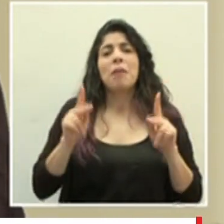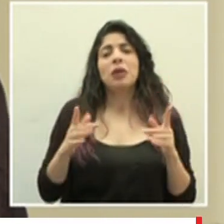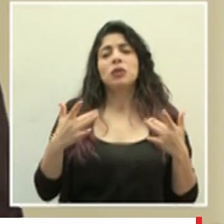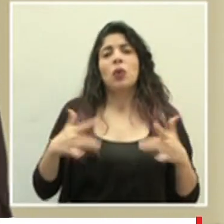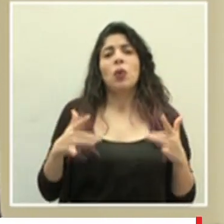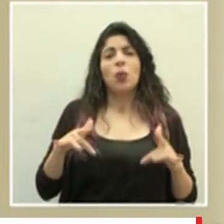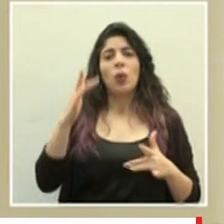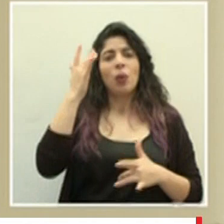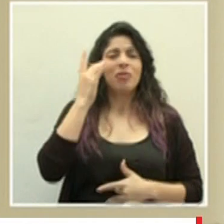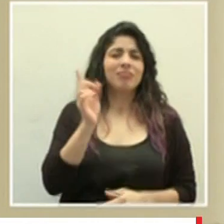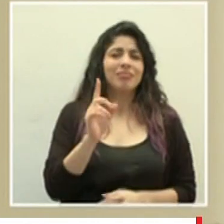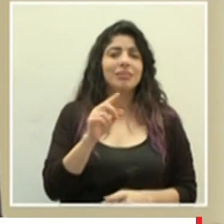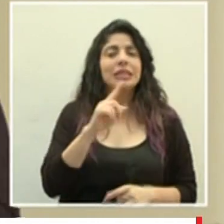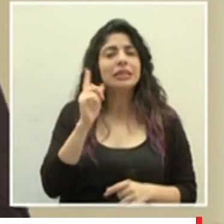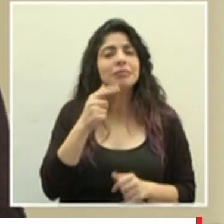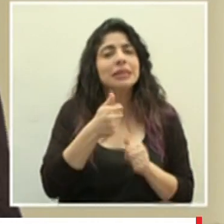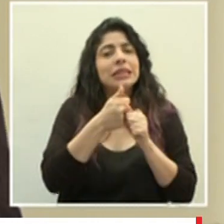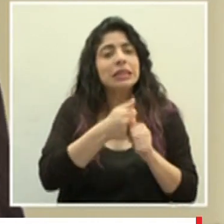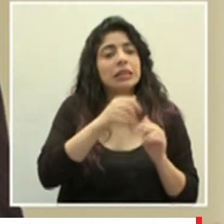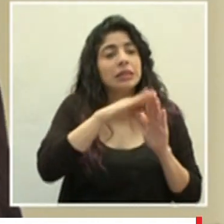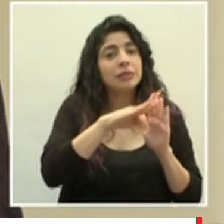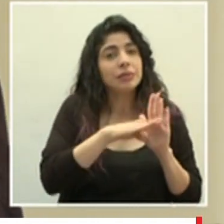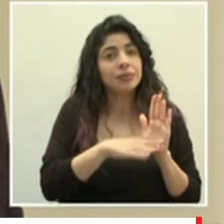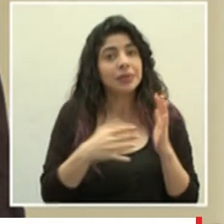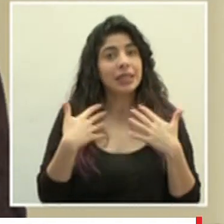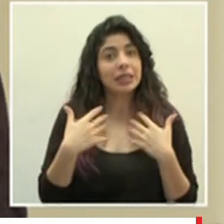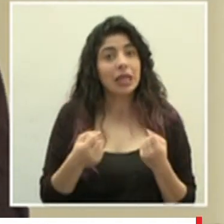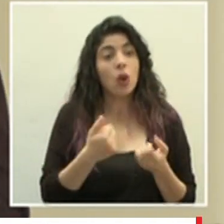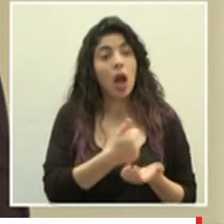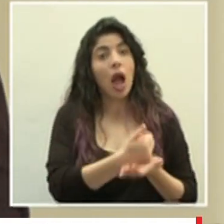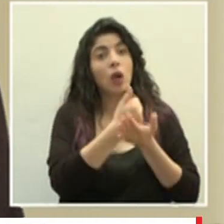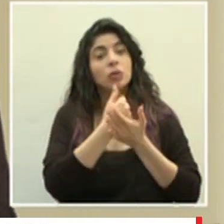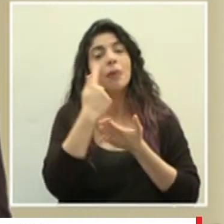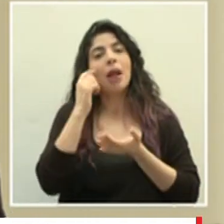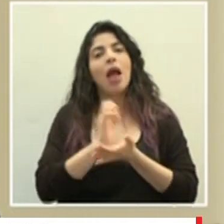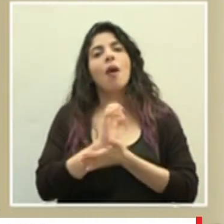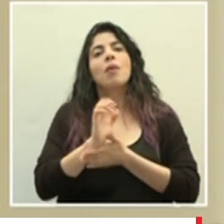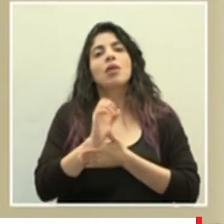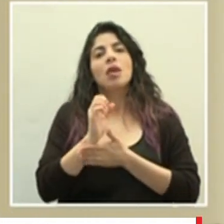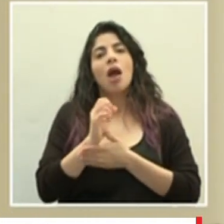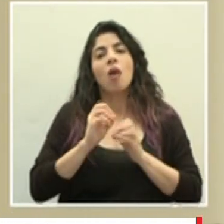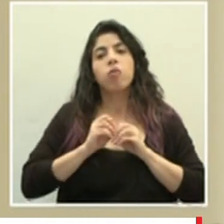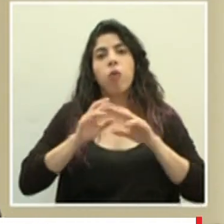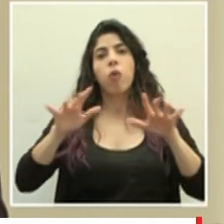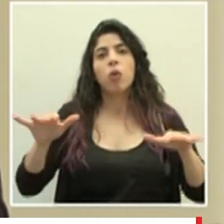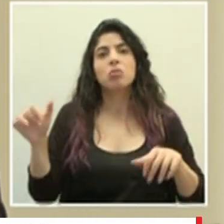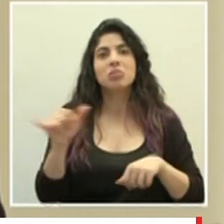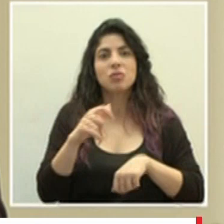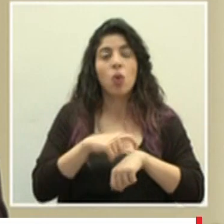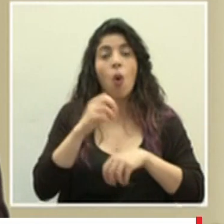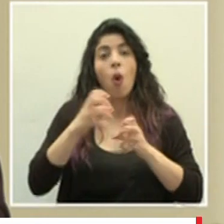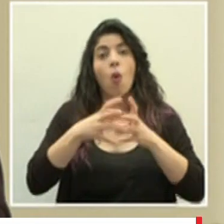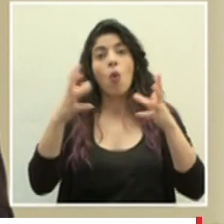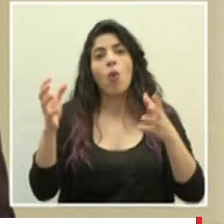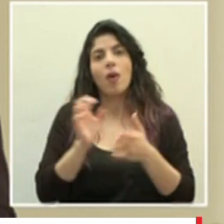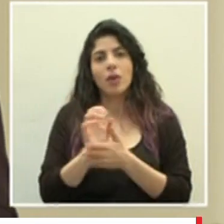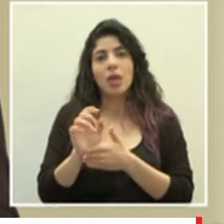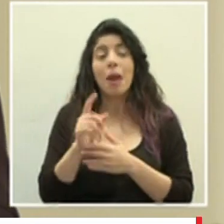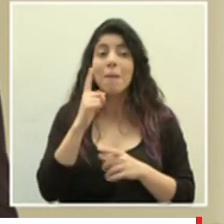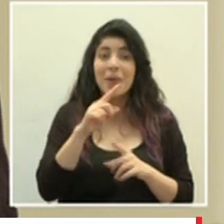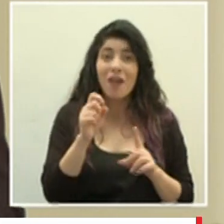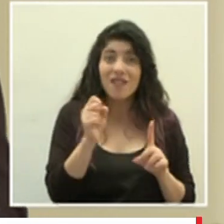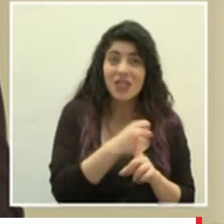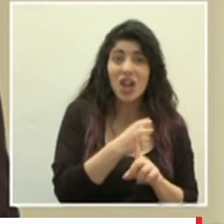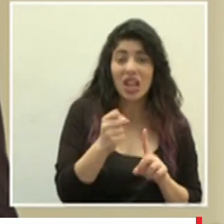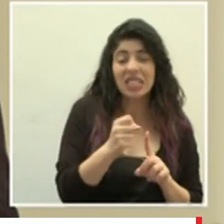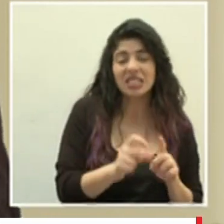buscado es seguir los protocolos sanitarios, lo que nos evita es transmisiones aumentadas o simultáneas. Pero los brotes de violencia se